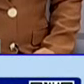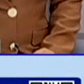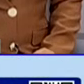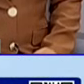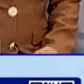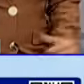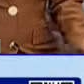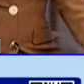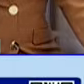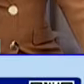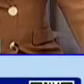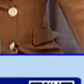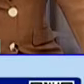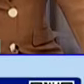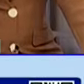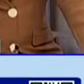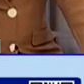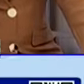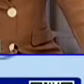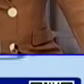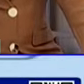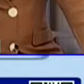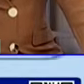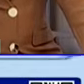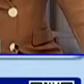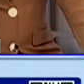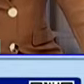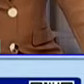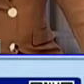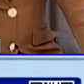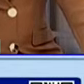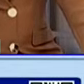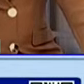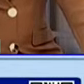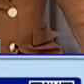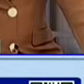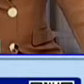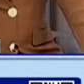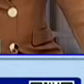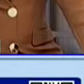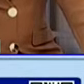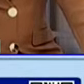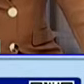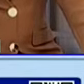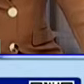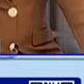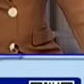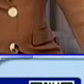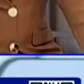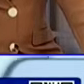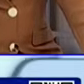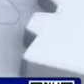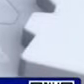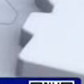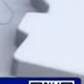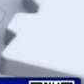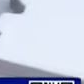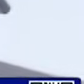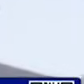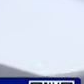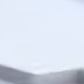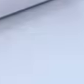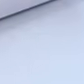los pesos y en instantes les vamos a dar los detalles. Pónganse cómodos, bienvenidos. Esto es Al Día y está de impacto.